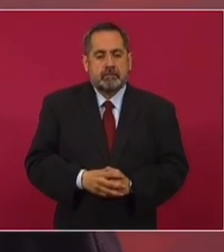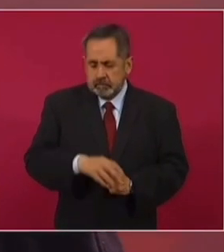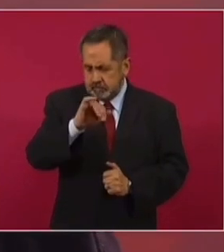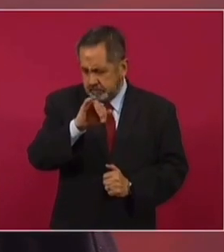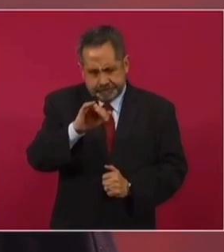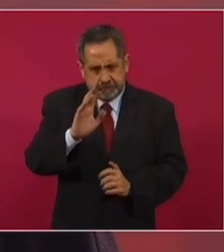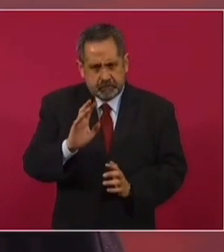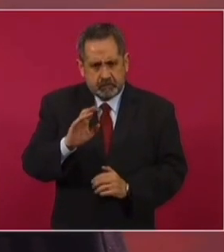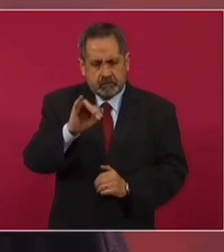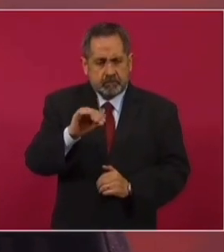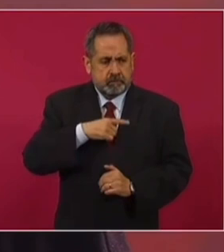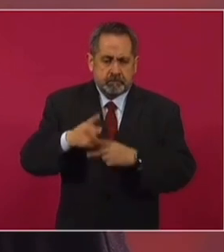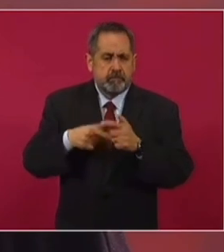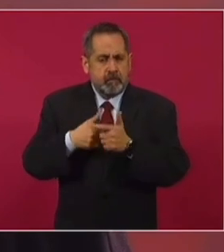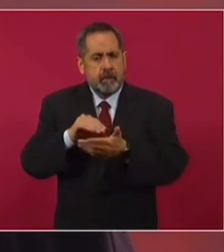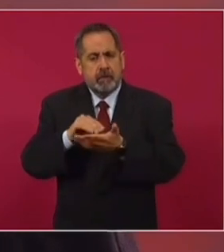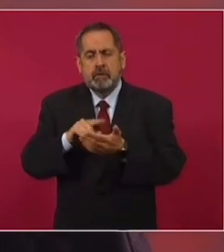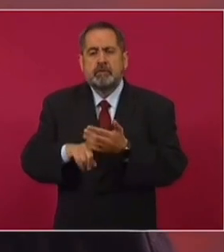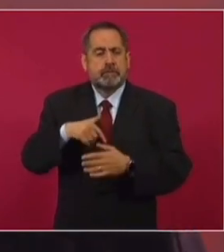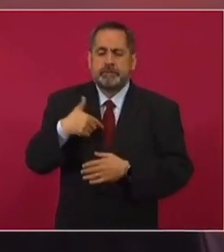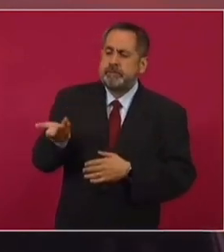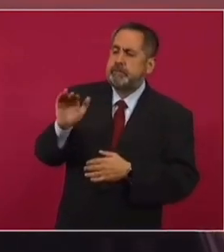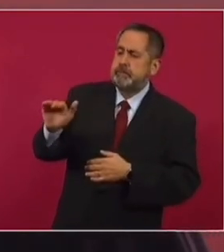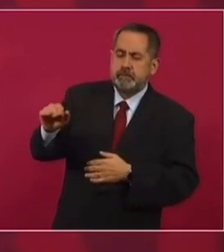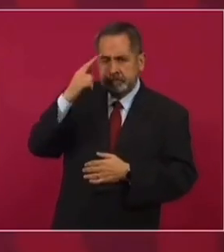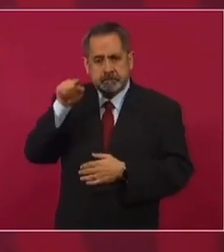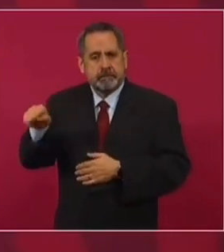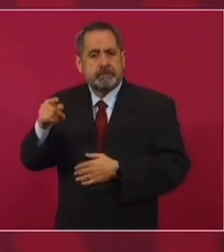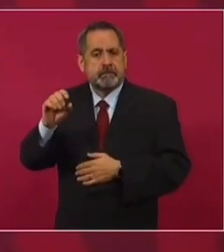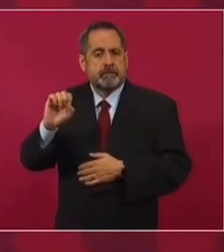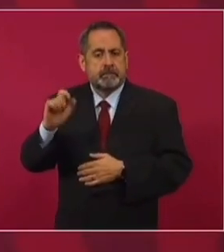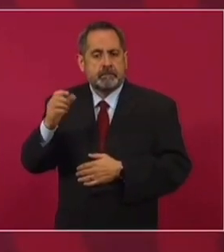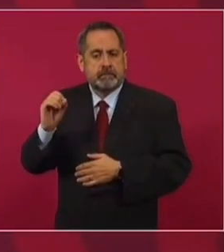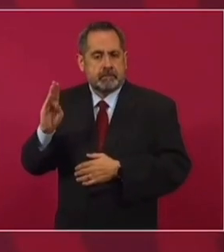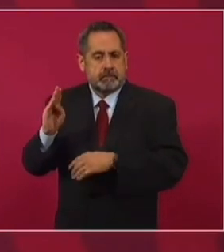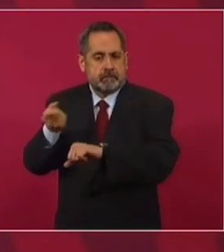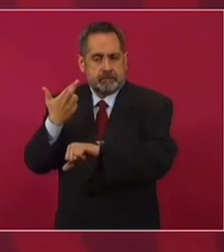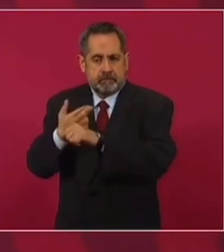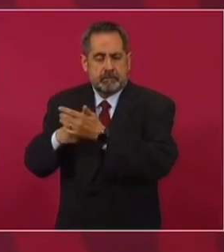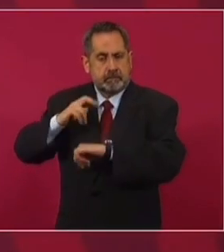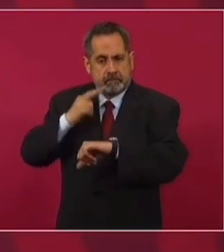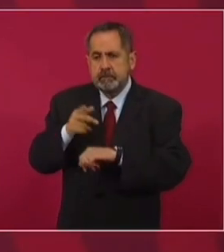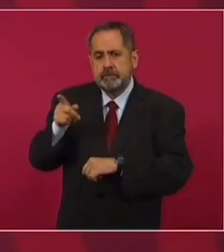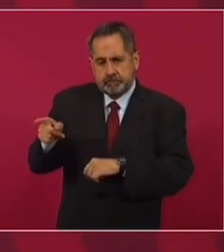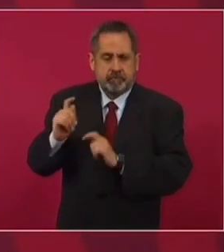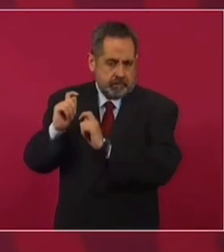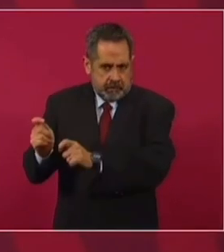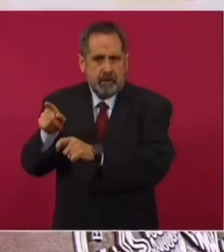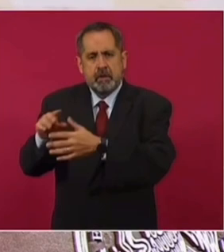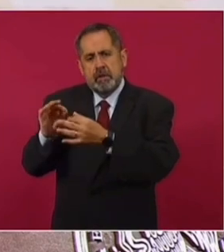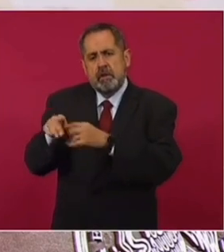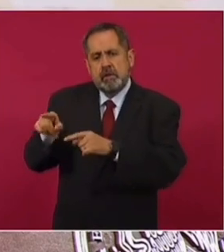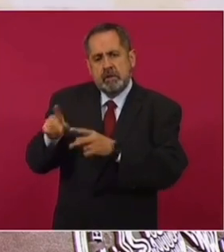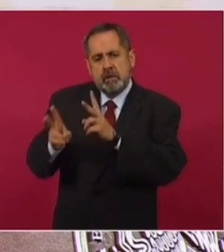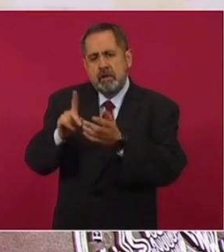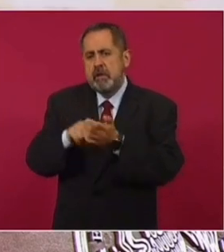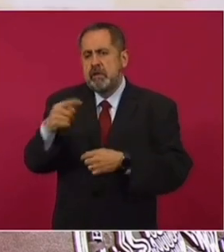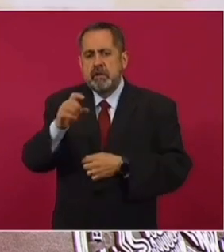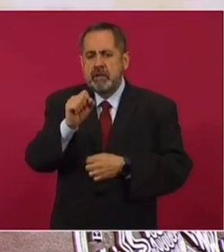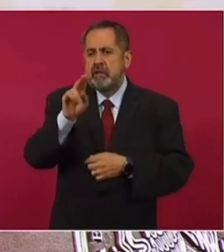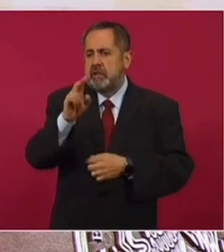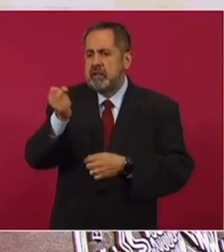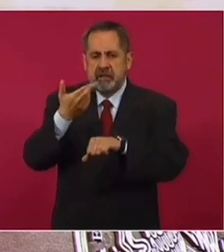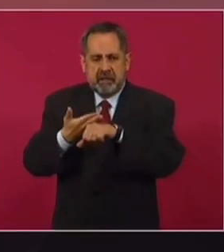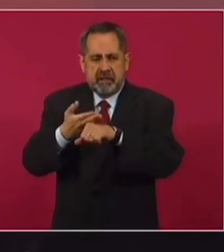Sí, los tenemos que seguir viendo. Le voy a pedir al secretario de Gobernación, que es el que tiene esta encomienda, con el subsecretario